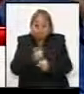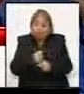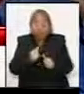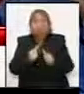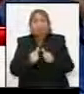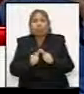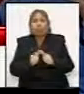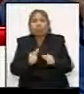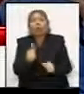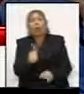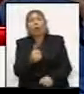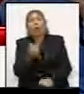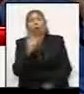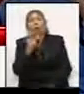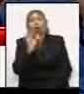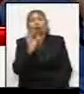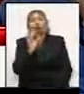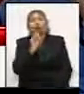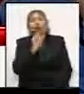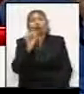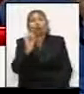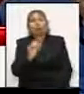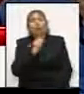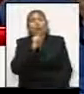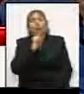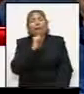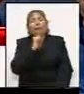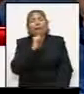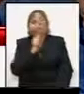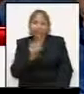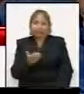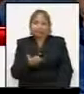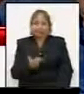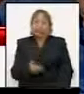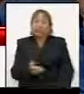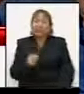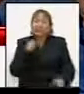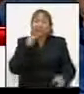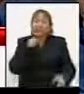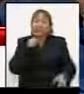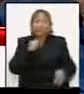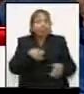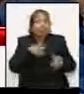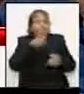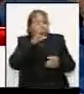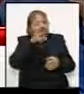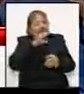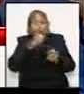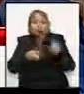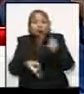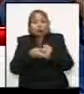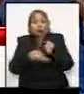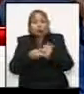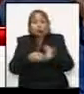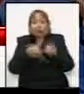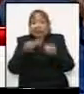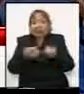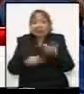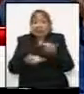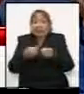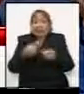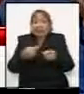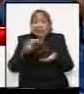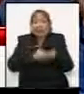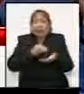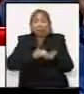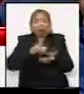de los otros 80% restantes y así de esta manera buscar que se garanticen ese derecho que viene persiguiendo